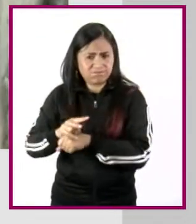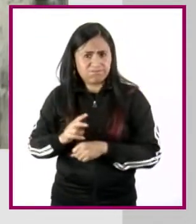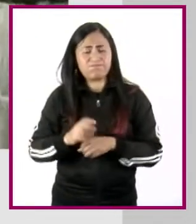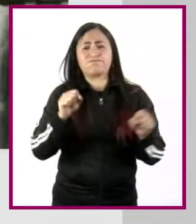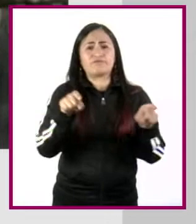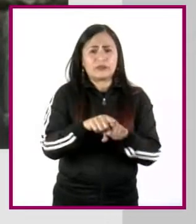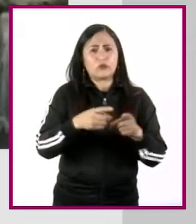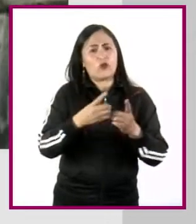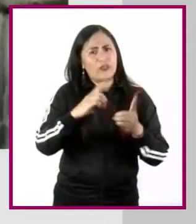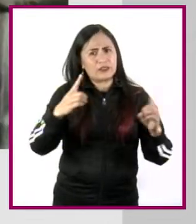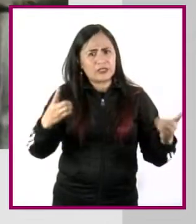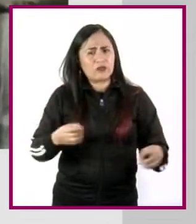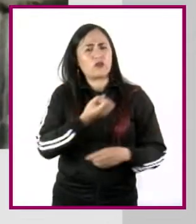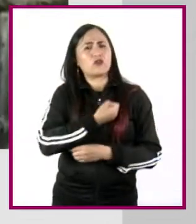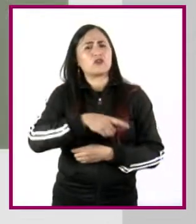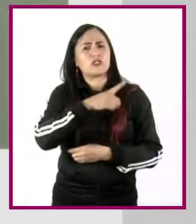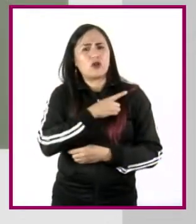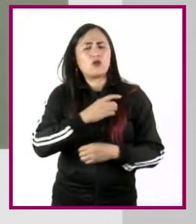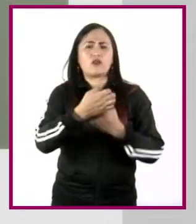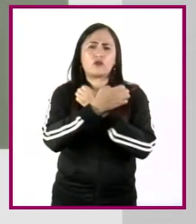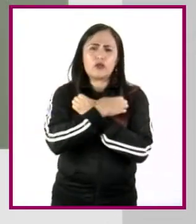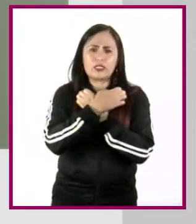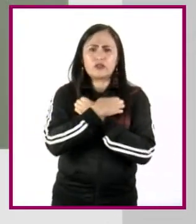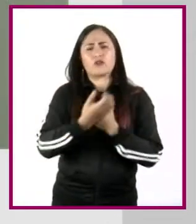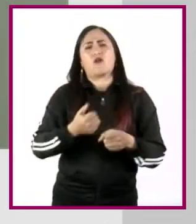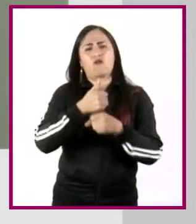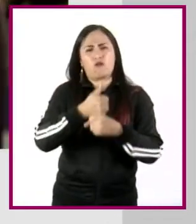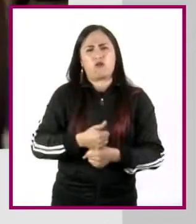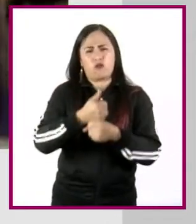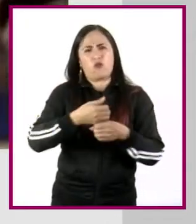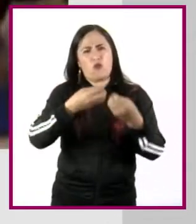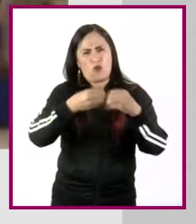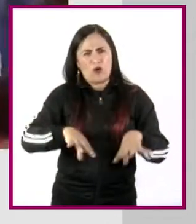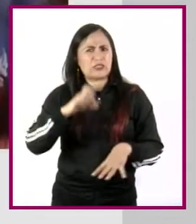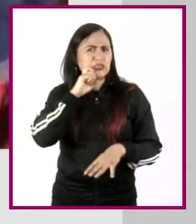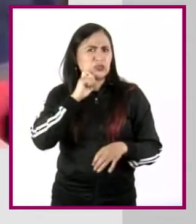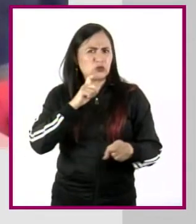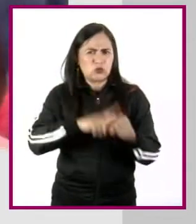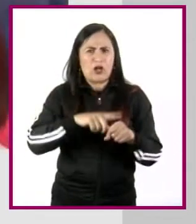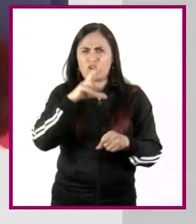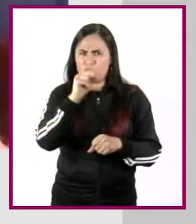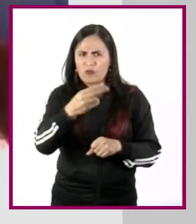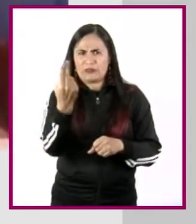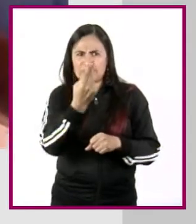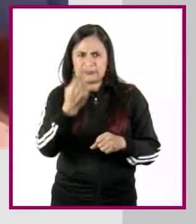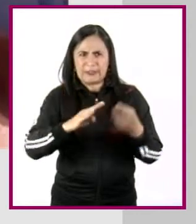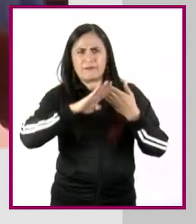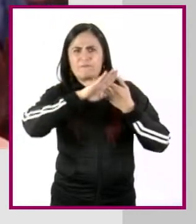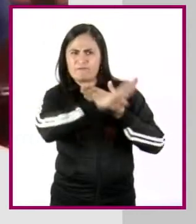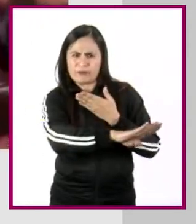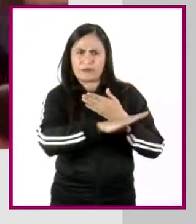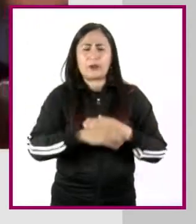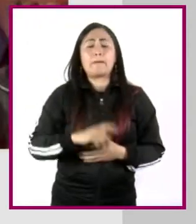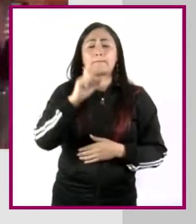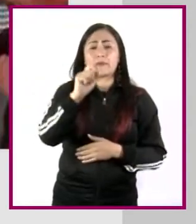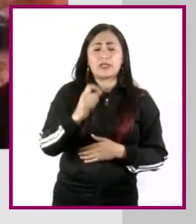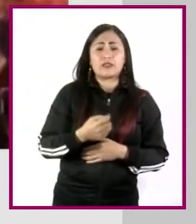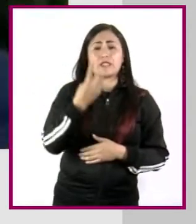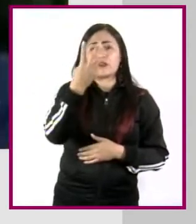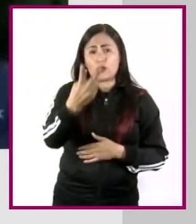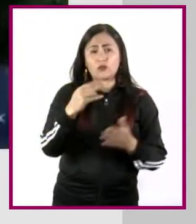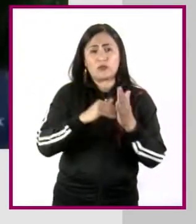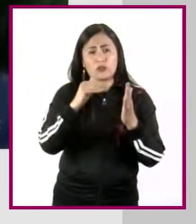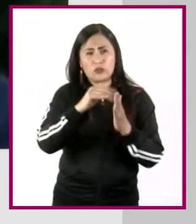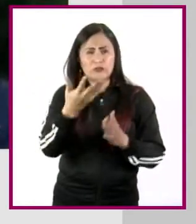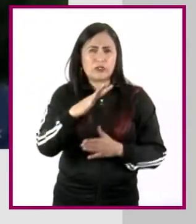desarrollo, la salud, la educación y la no violencia sexual. Es urgente que los 22 millones de adolescentes de